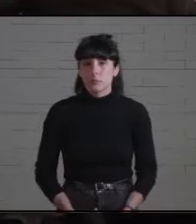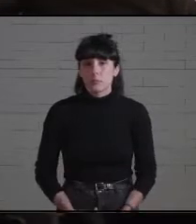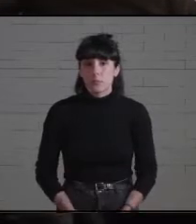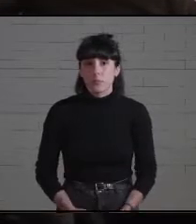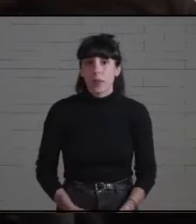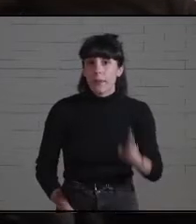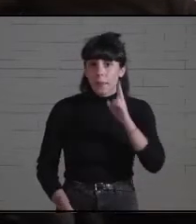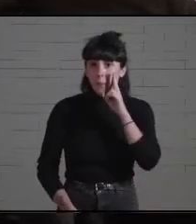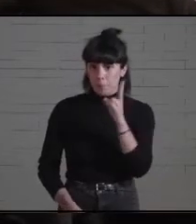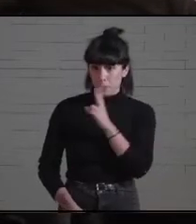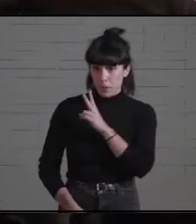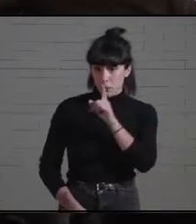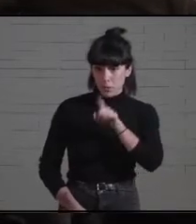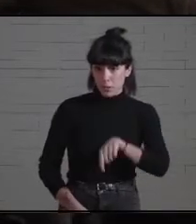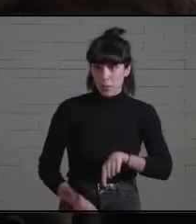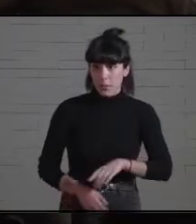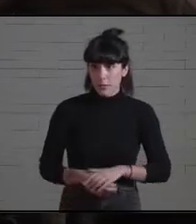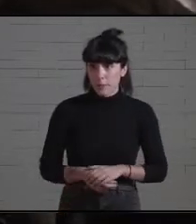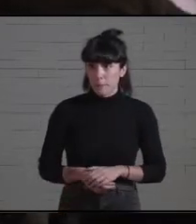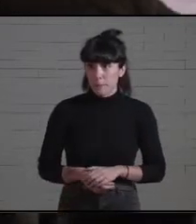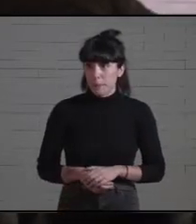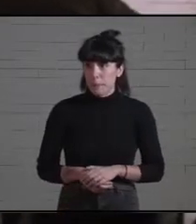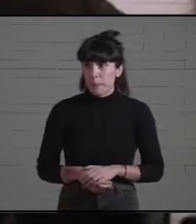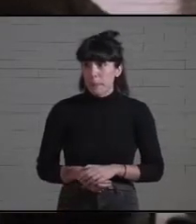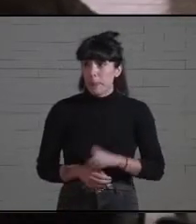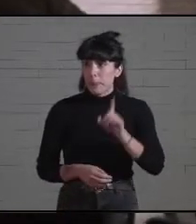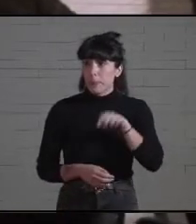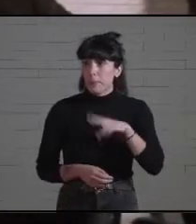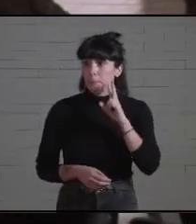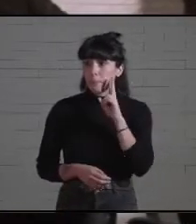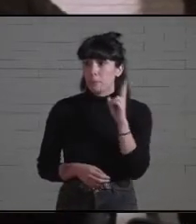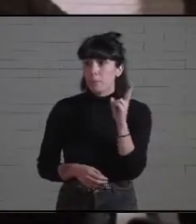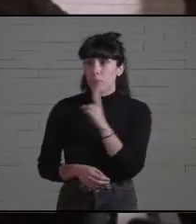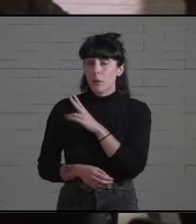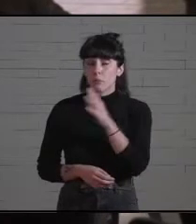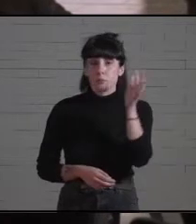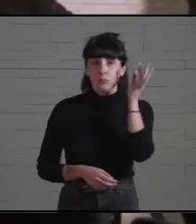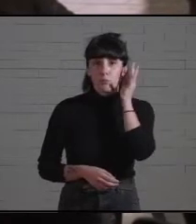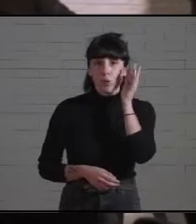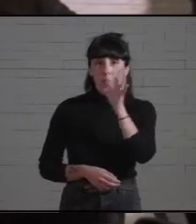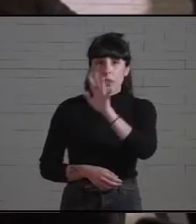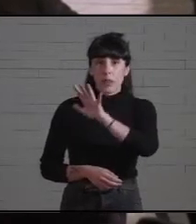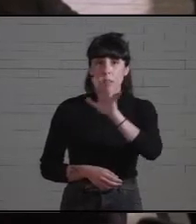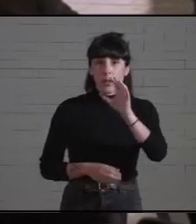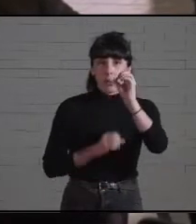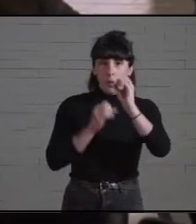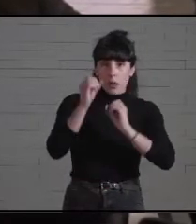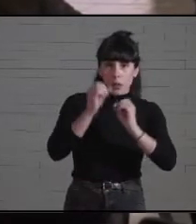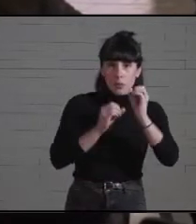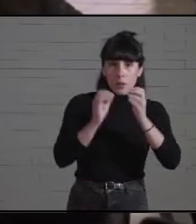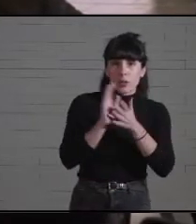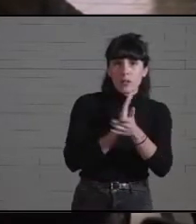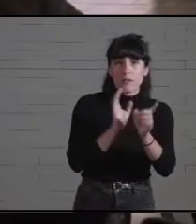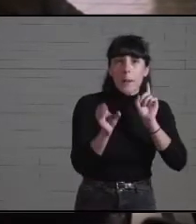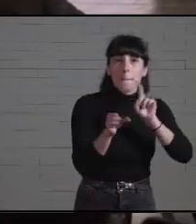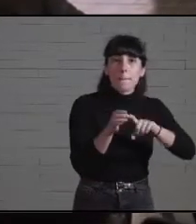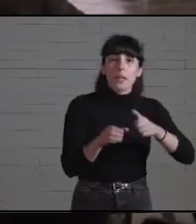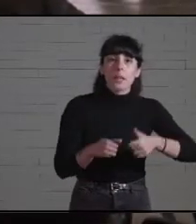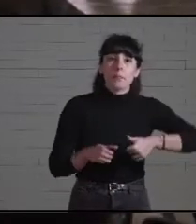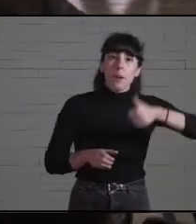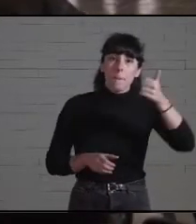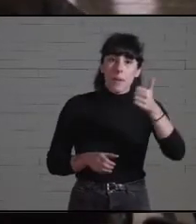Y vemos que las mujeres, un 55% dice que se ha implicado más en los cuidados y los hombres